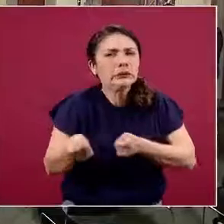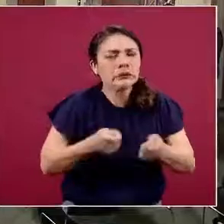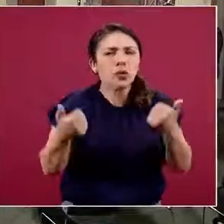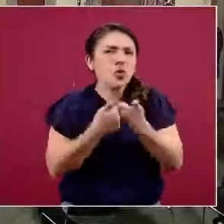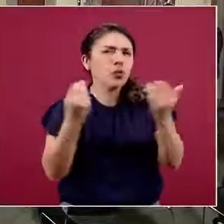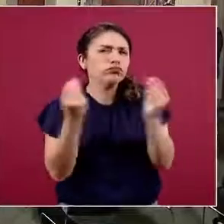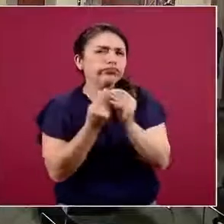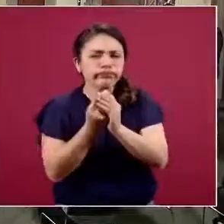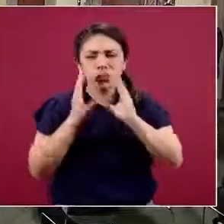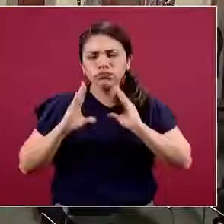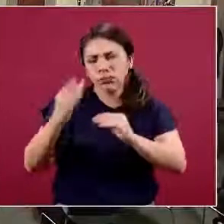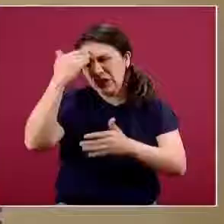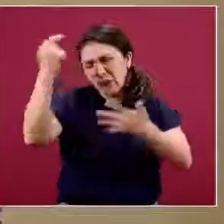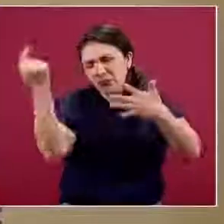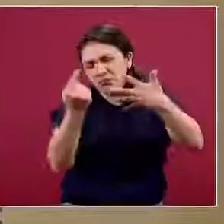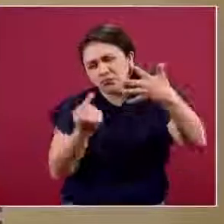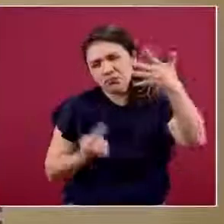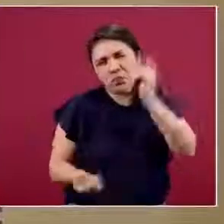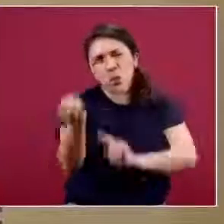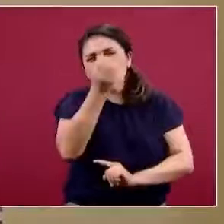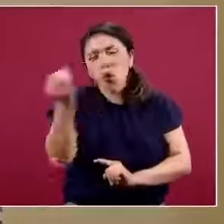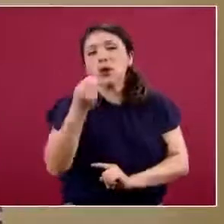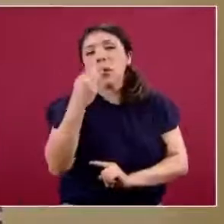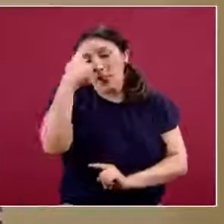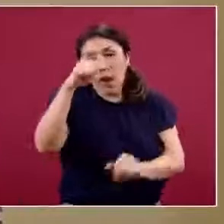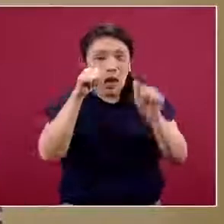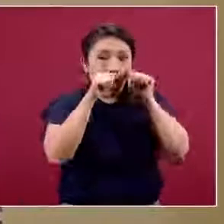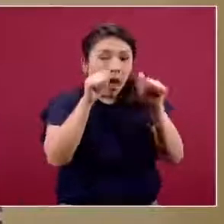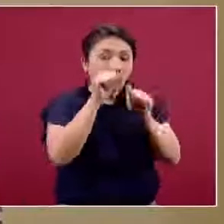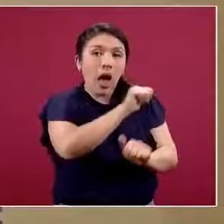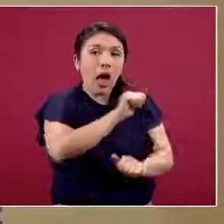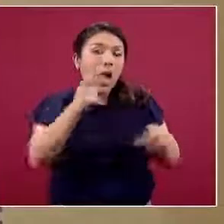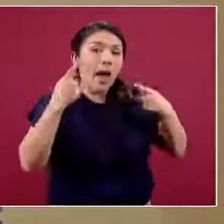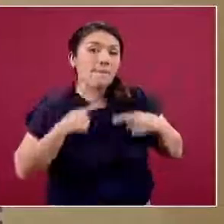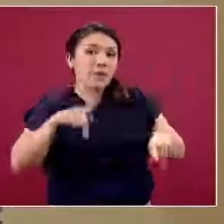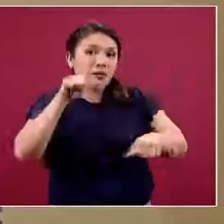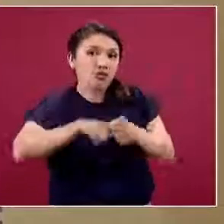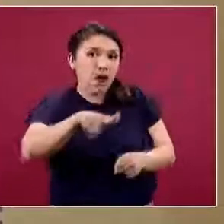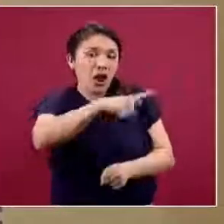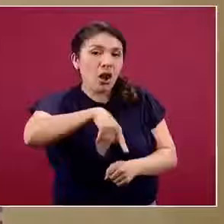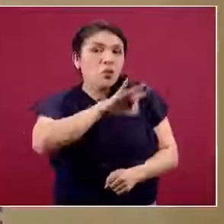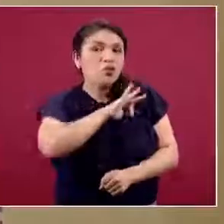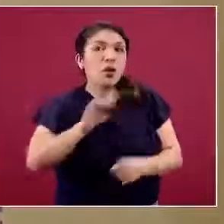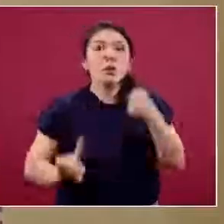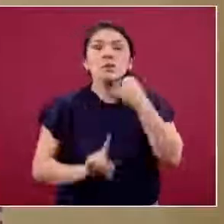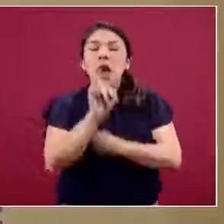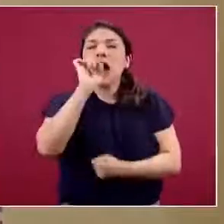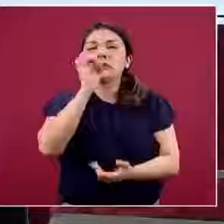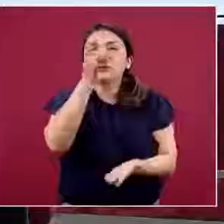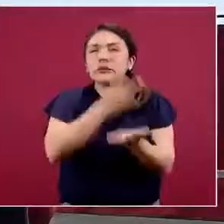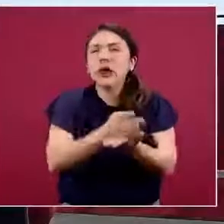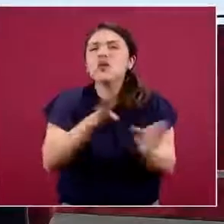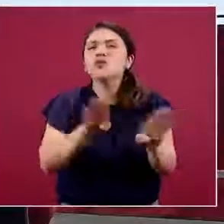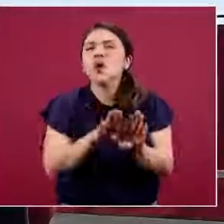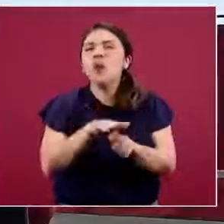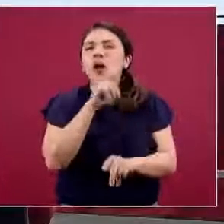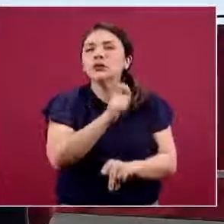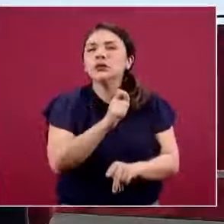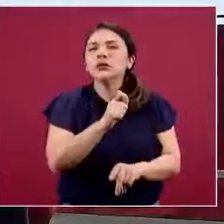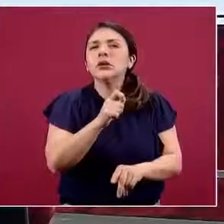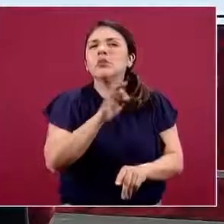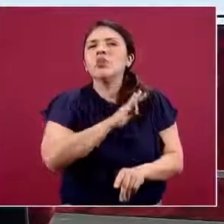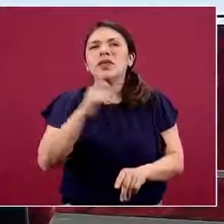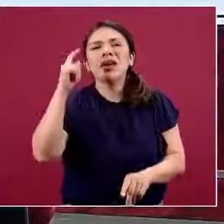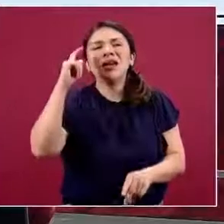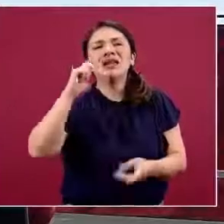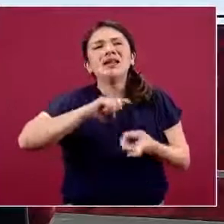lineamientos muy específicos para poder atender a estos pacientes que se pueden identificar con algún